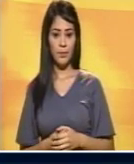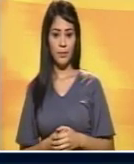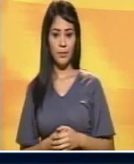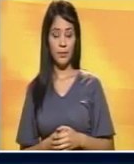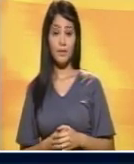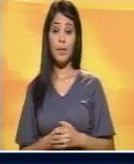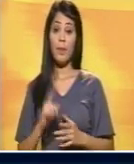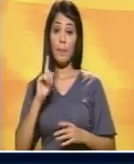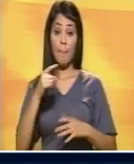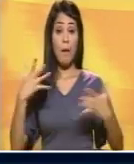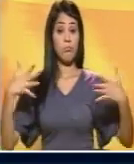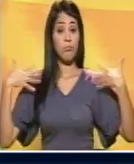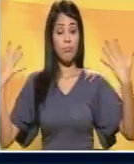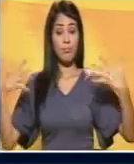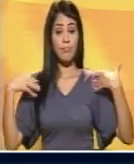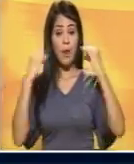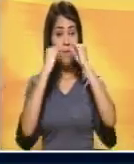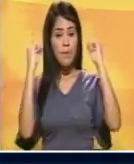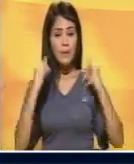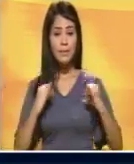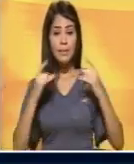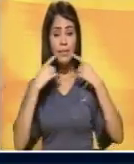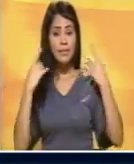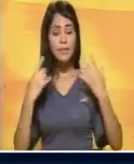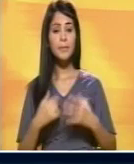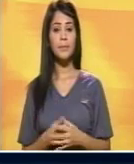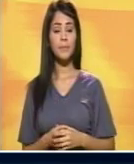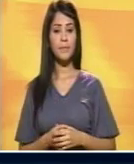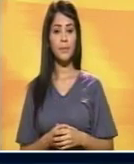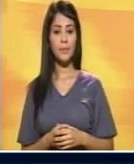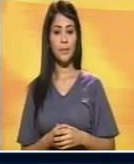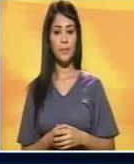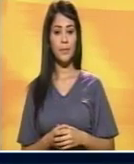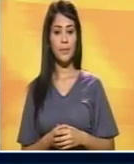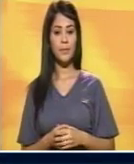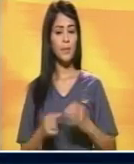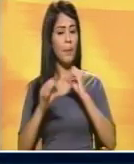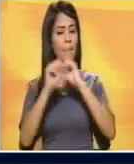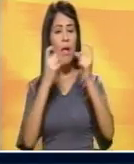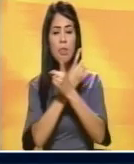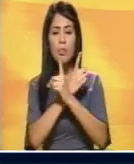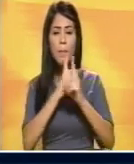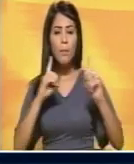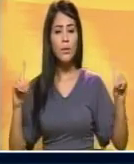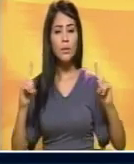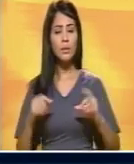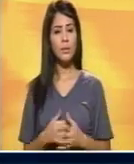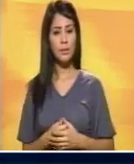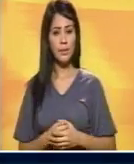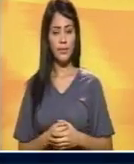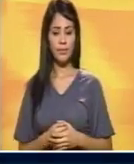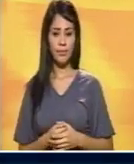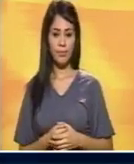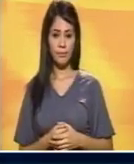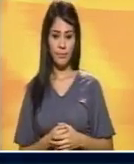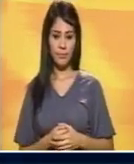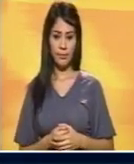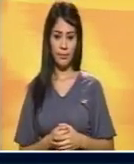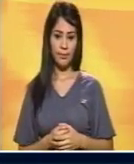en felicidad, amanecerá en democracia.